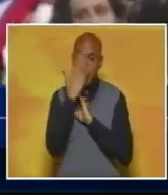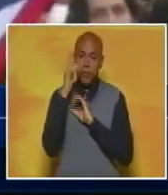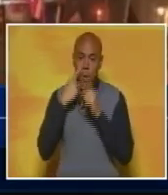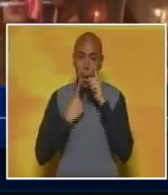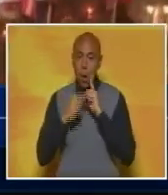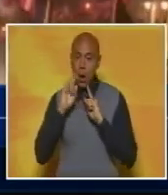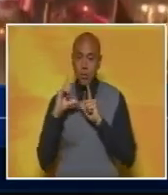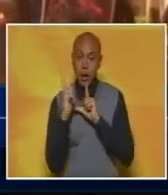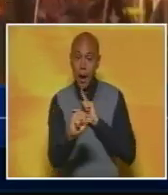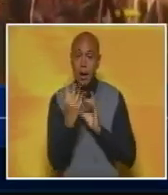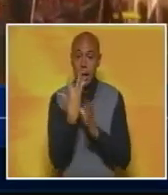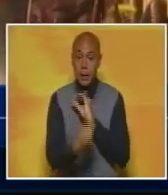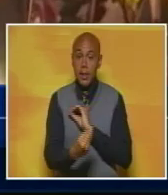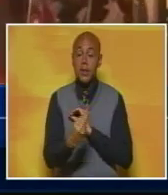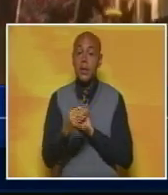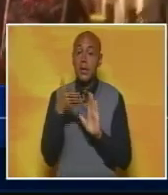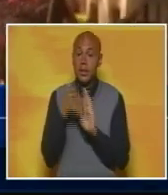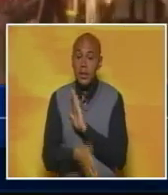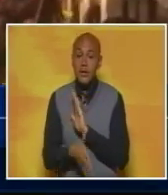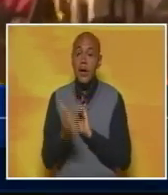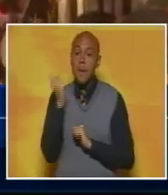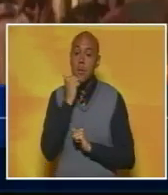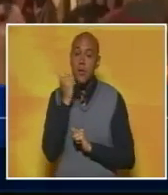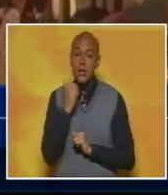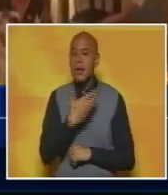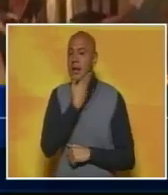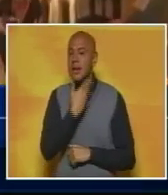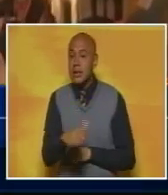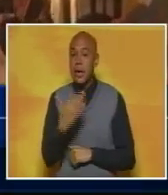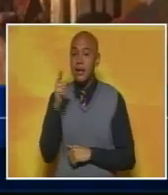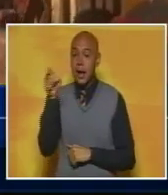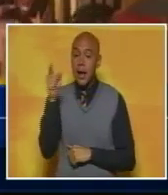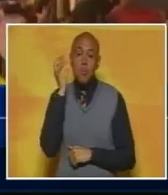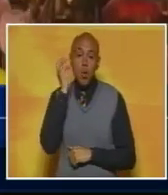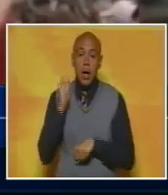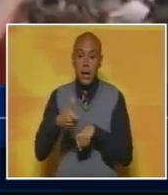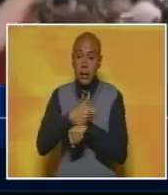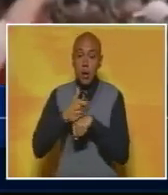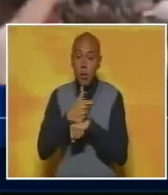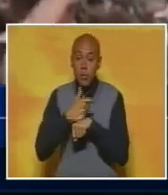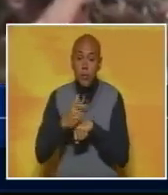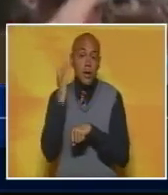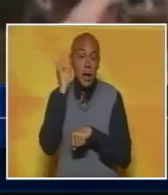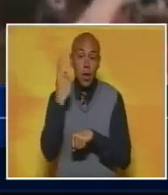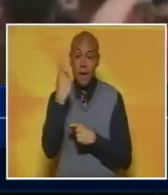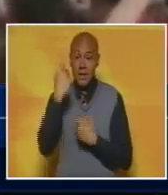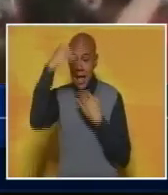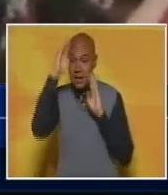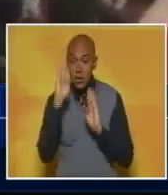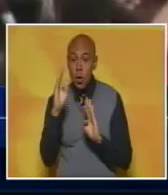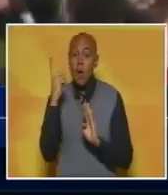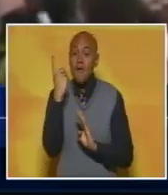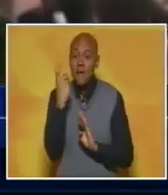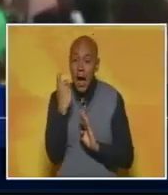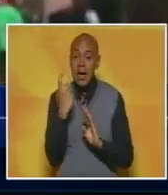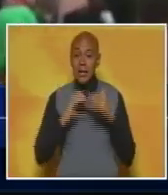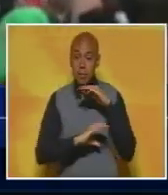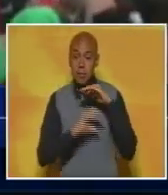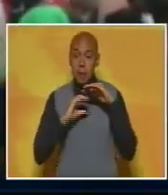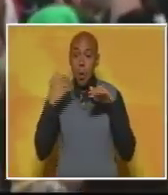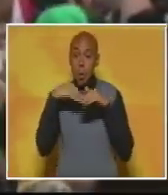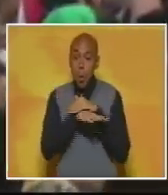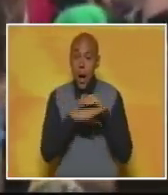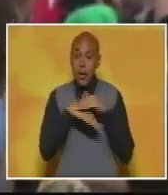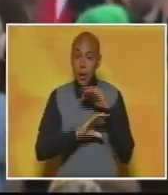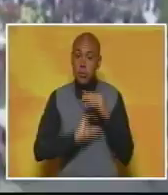protesta rechaza la gestión que la mandataria ha tenido sobre la crisis de los terremotos de las últimas semanas, al conocerse que no se repartieron suministros disponibles